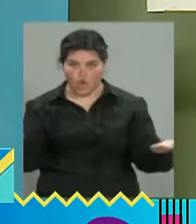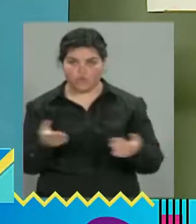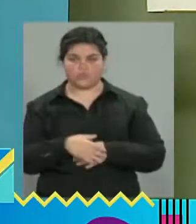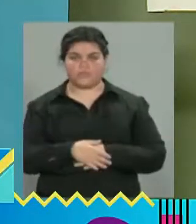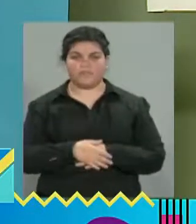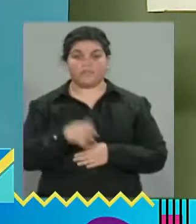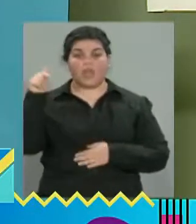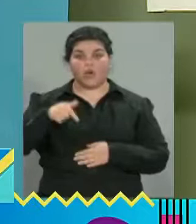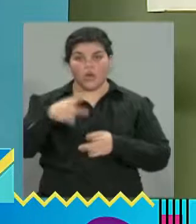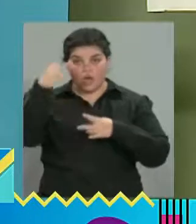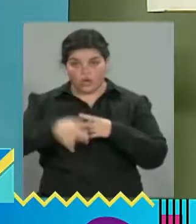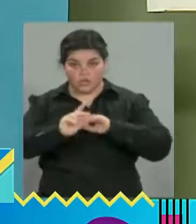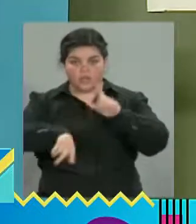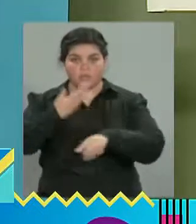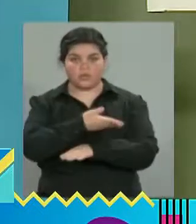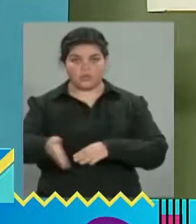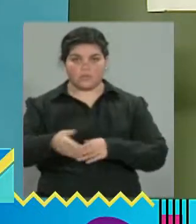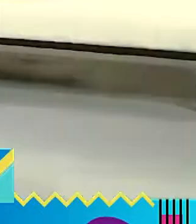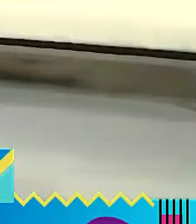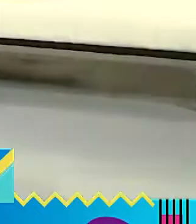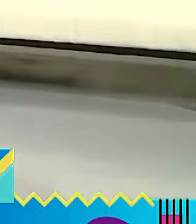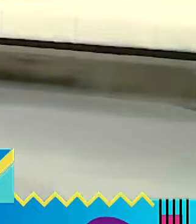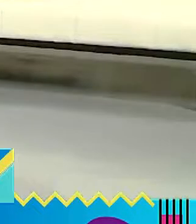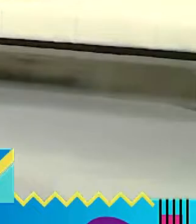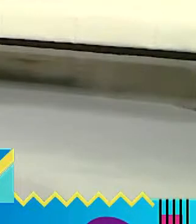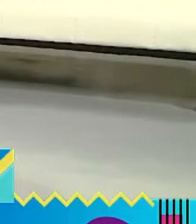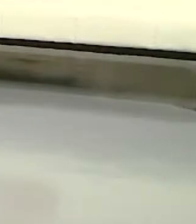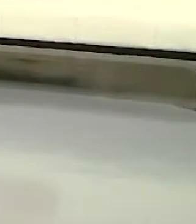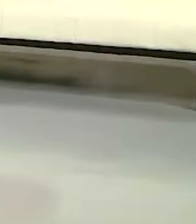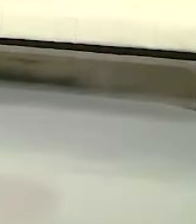Nos vamos a ir a un corte y enseguida continuamos con más distintos parecidos.